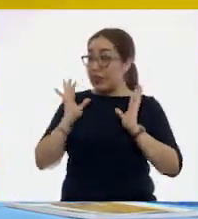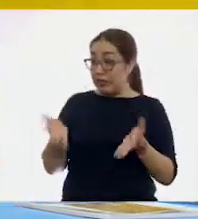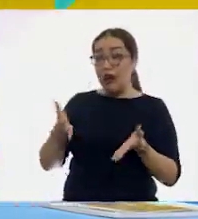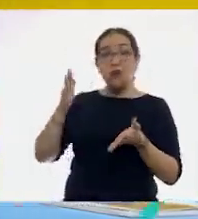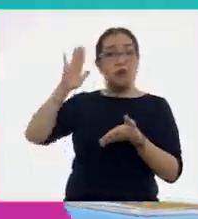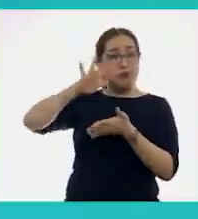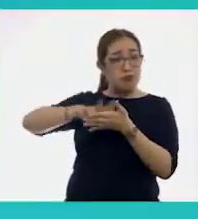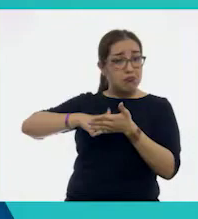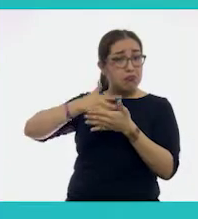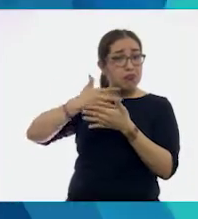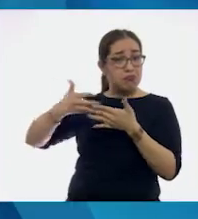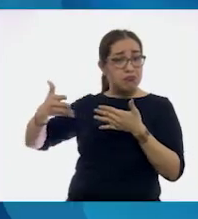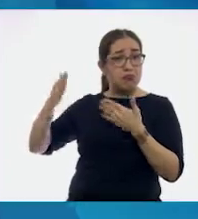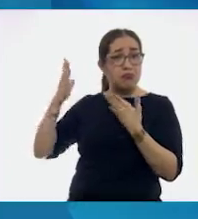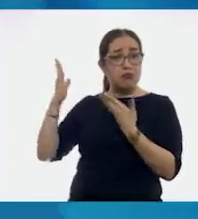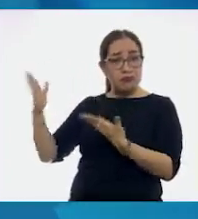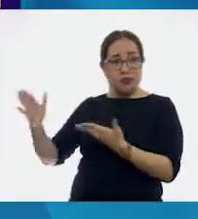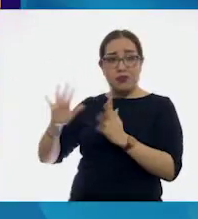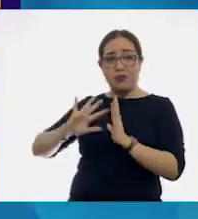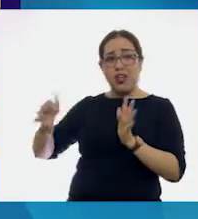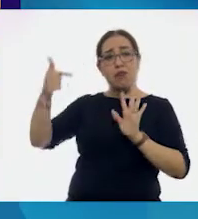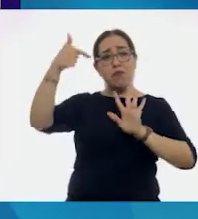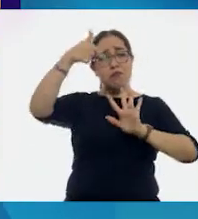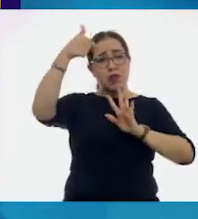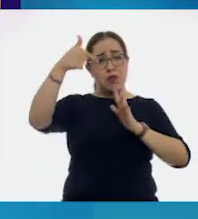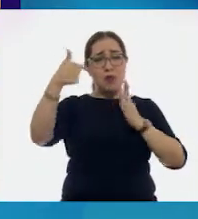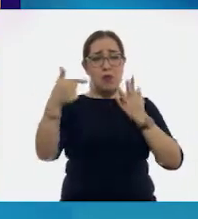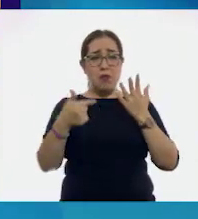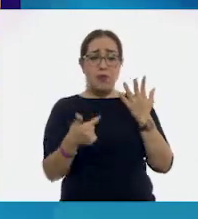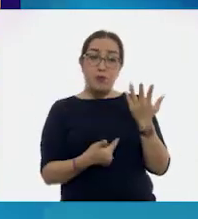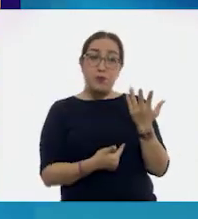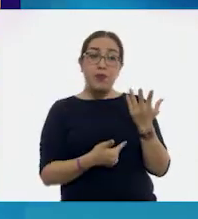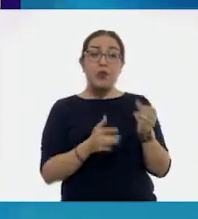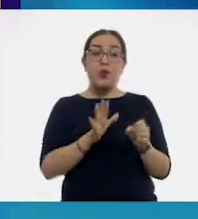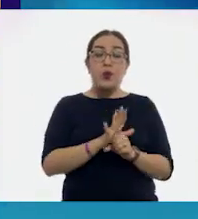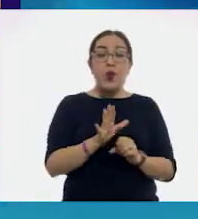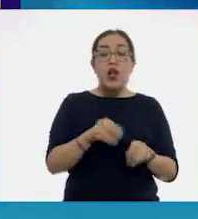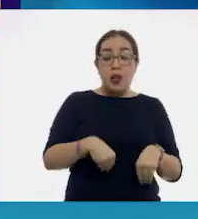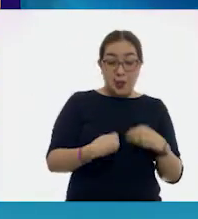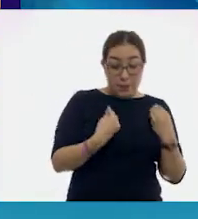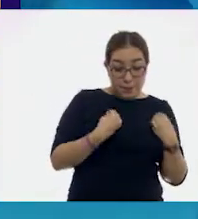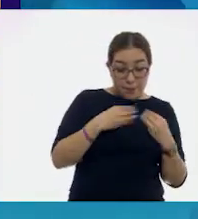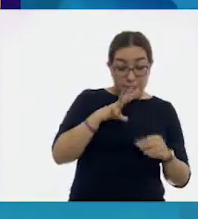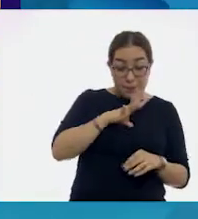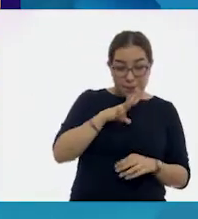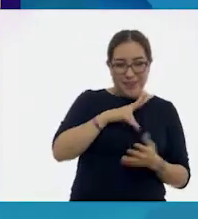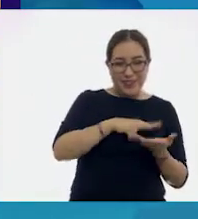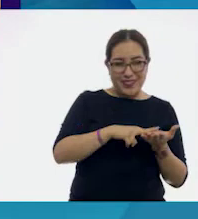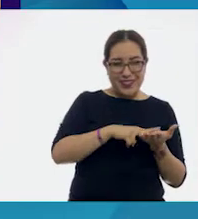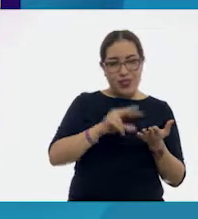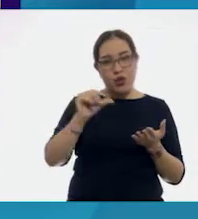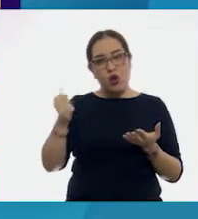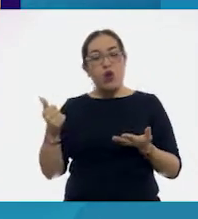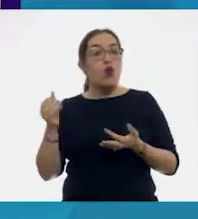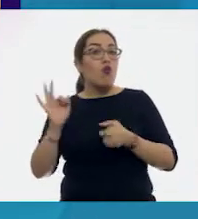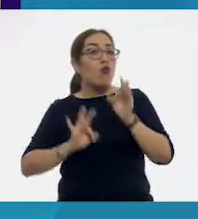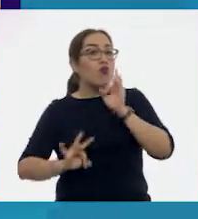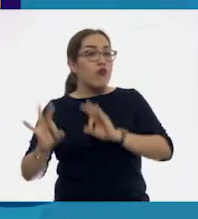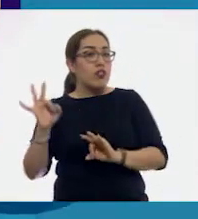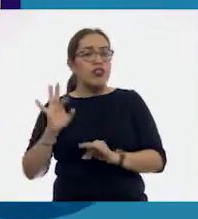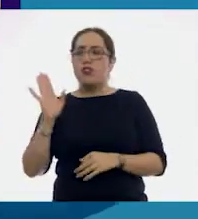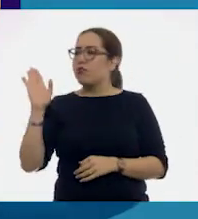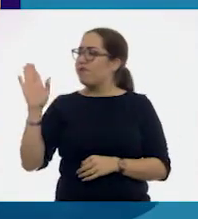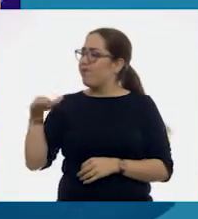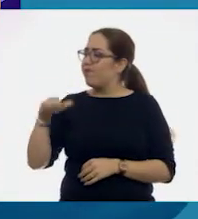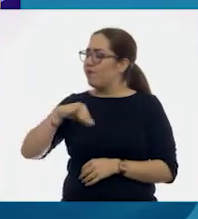cuadro e identificamos los factores biológicos, que son los bióticos, y los físicos, abióticos. Juan